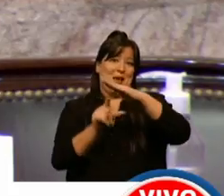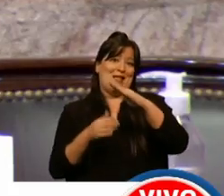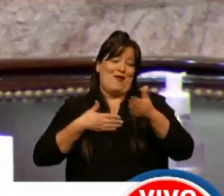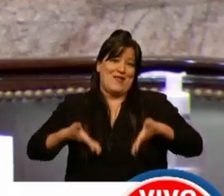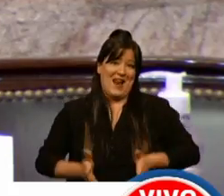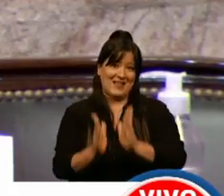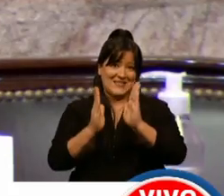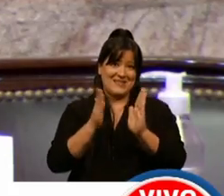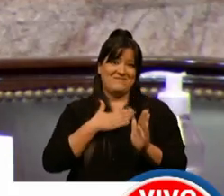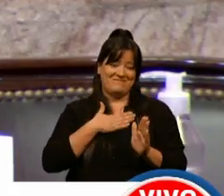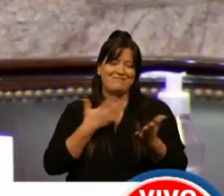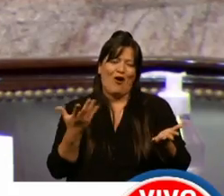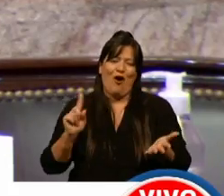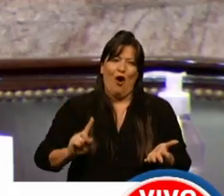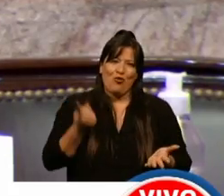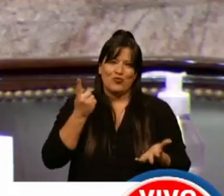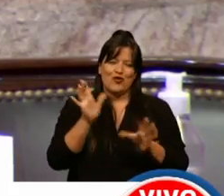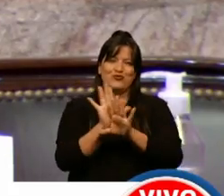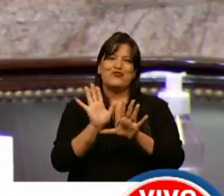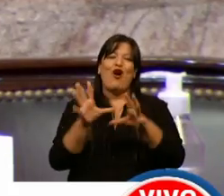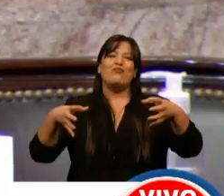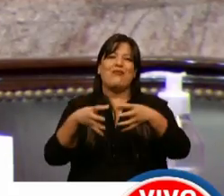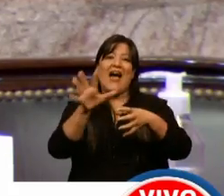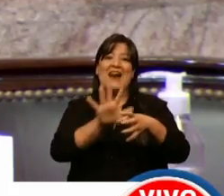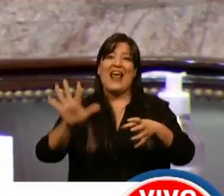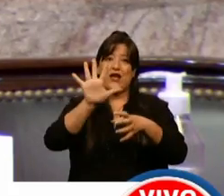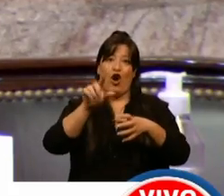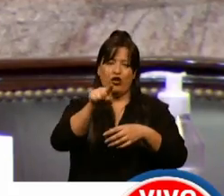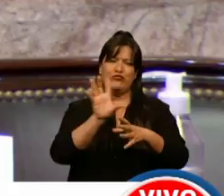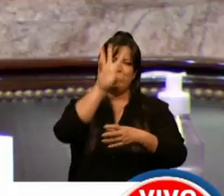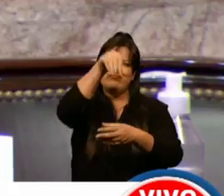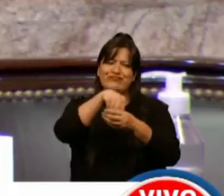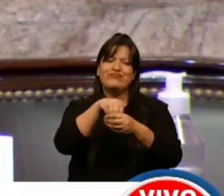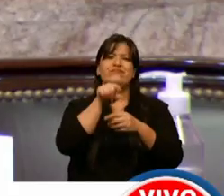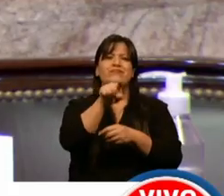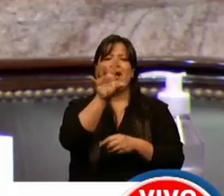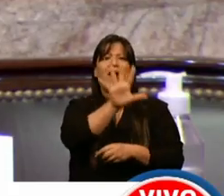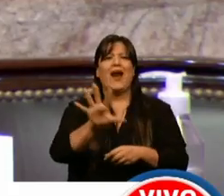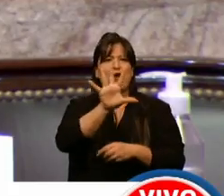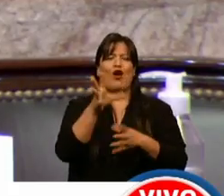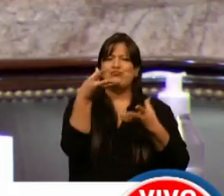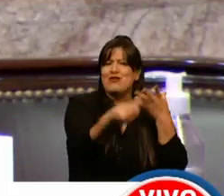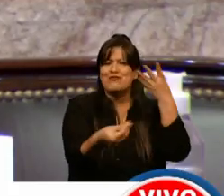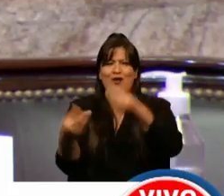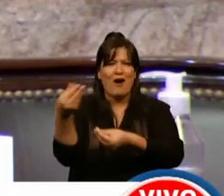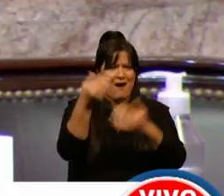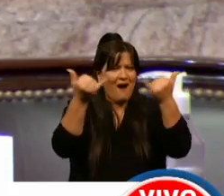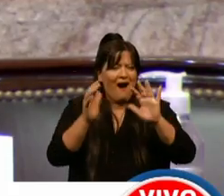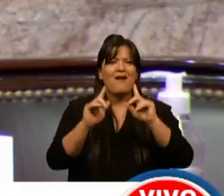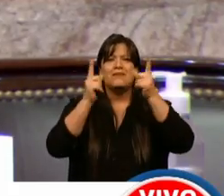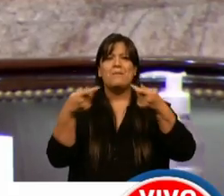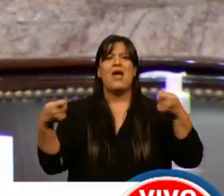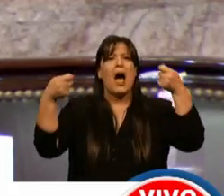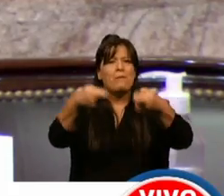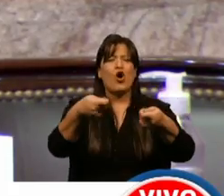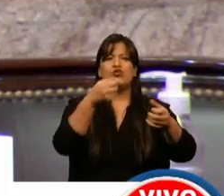estoy orgulloso de pertenecer a una región que es además de solidaria aporta